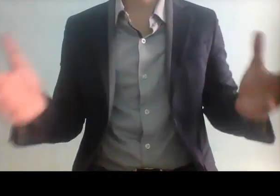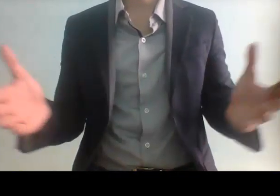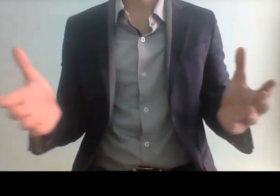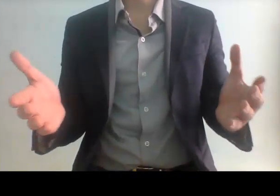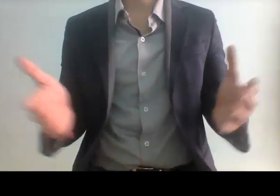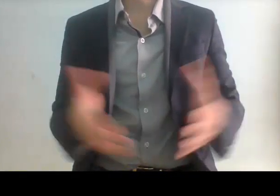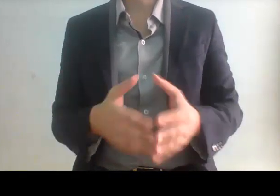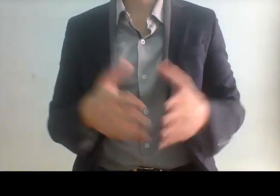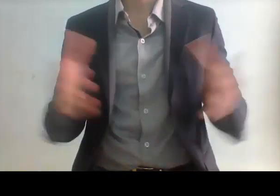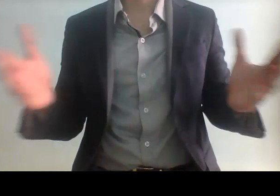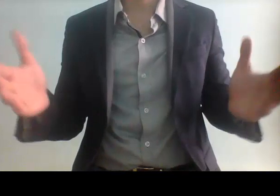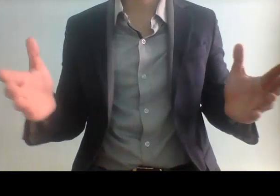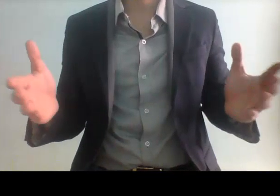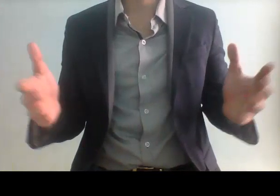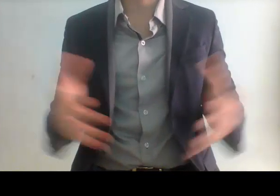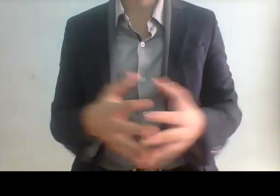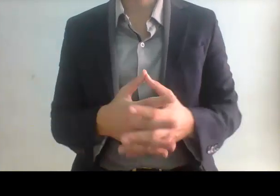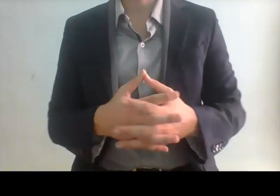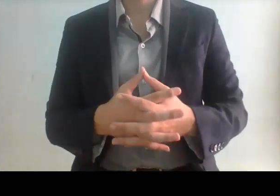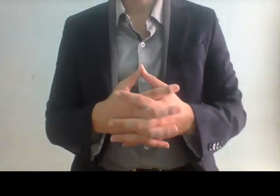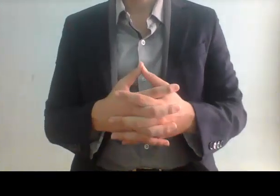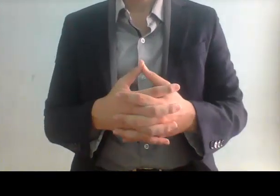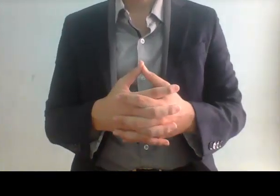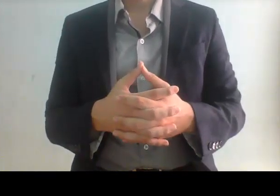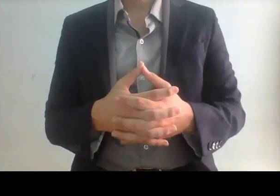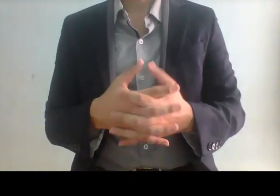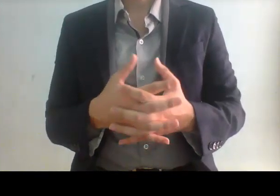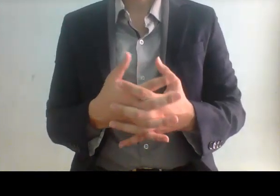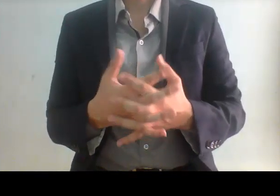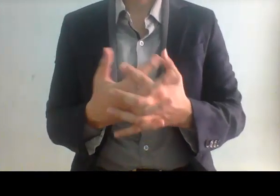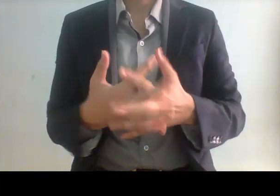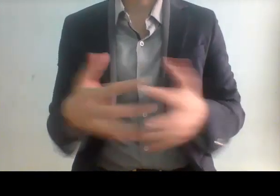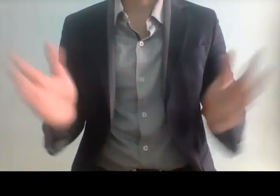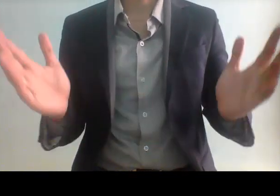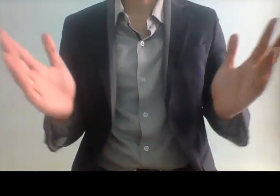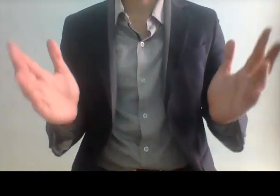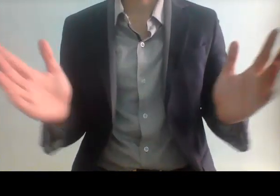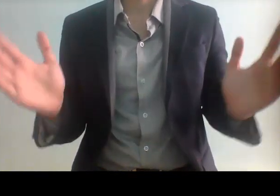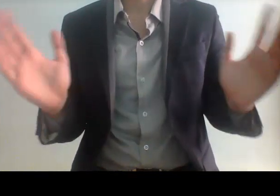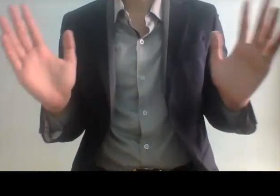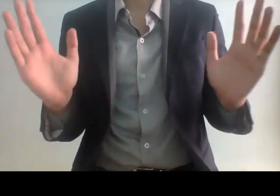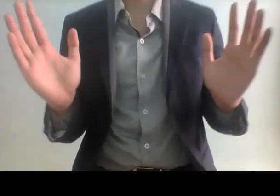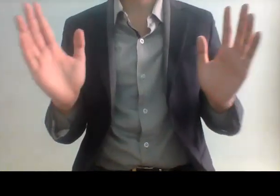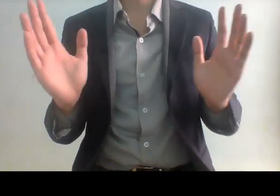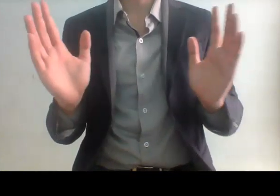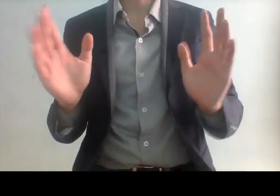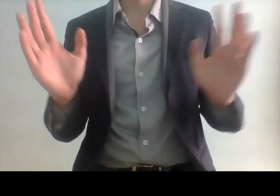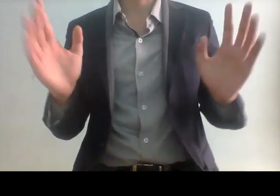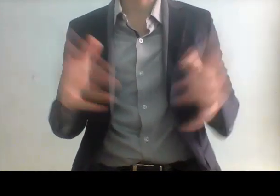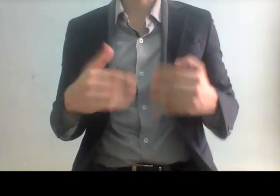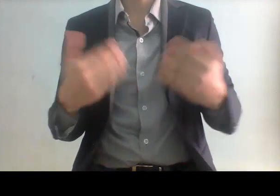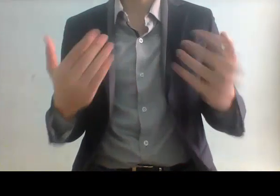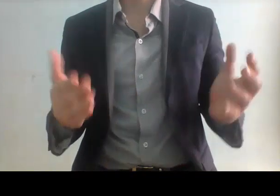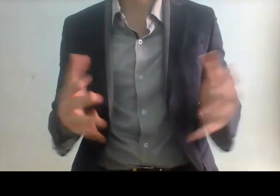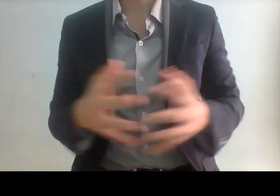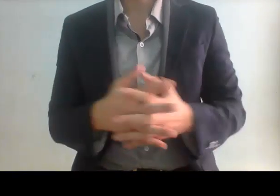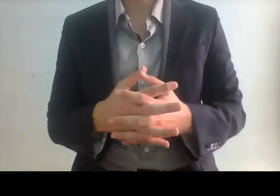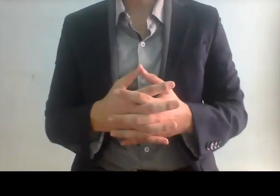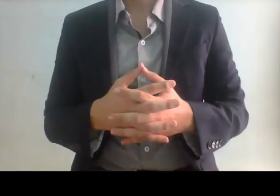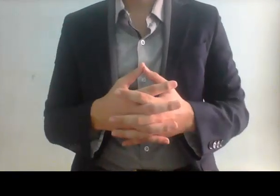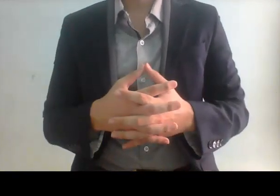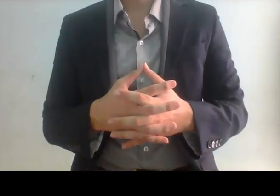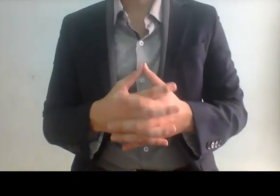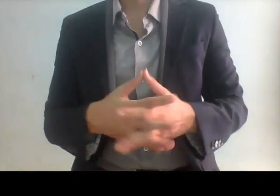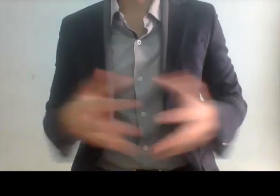los bolsillos de Enrique Alfaro, probablemente se fueron a otros lugares, que pues bueno, esperemos y se hayan ido, se hayan que tenido